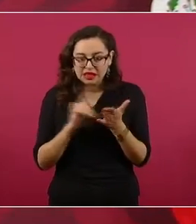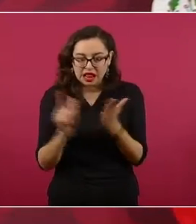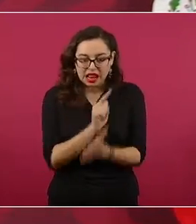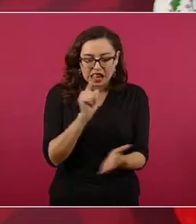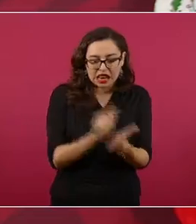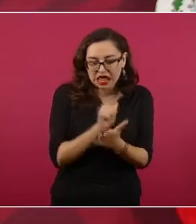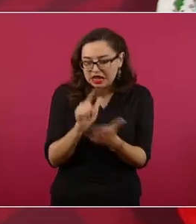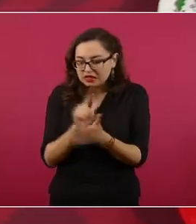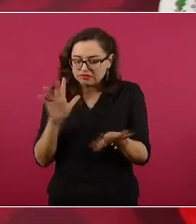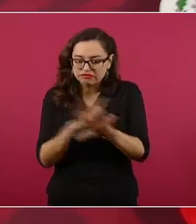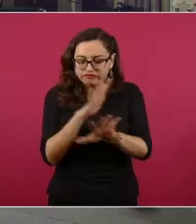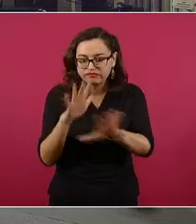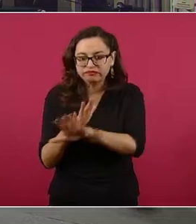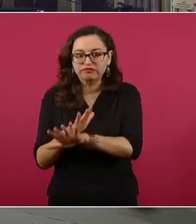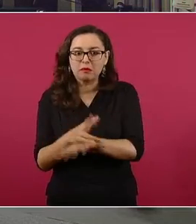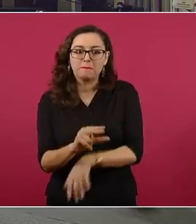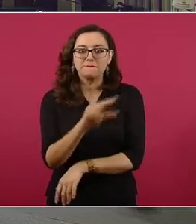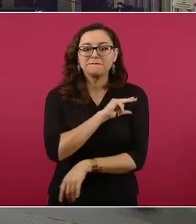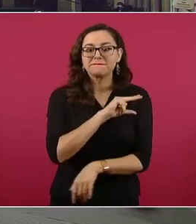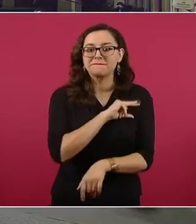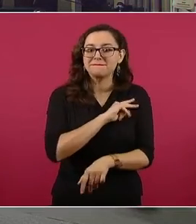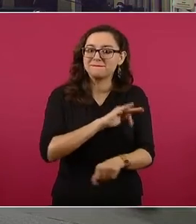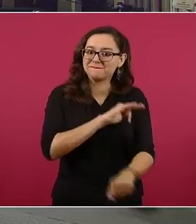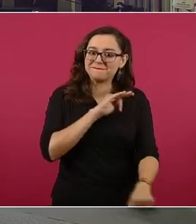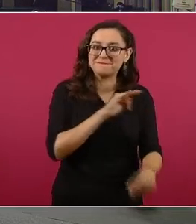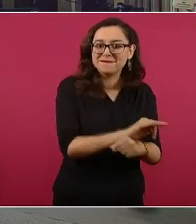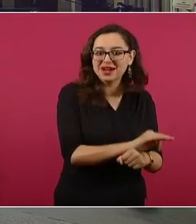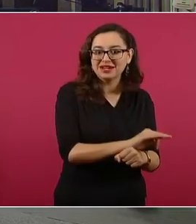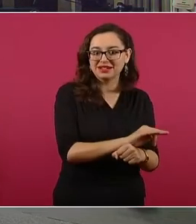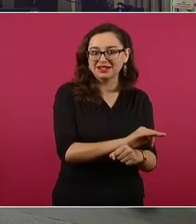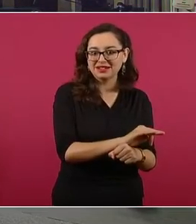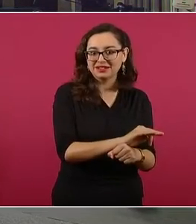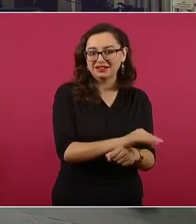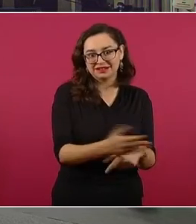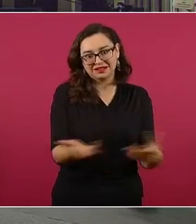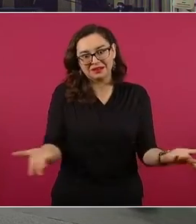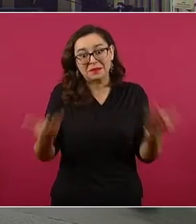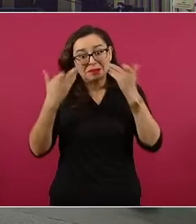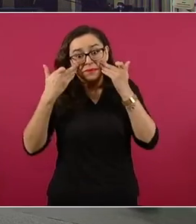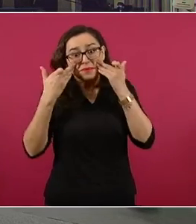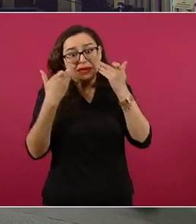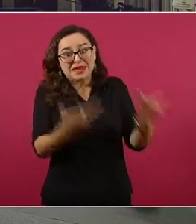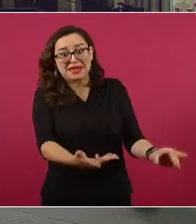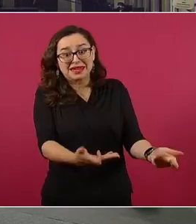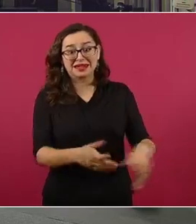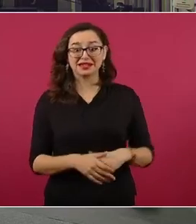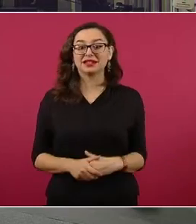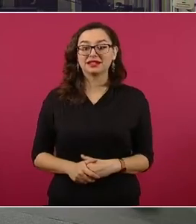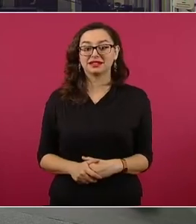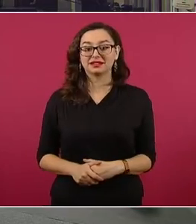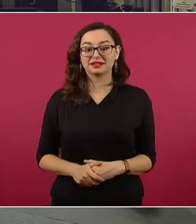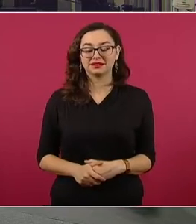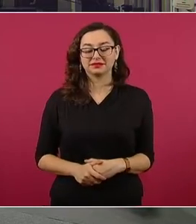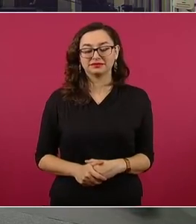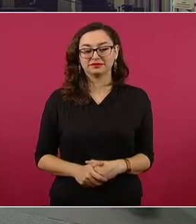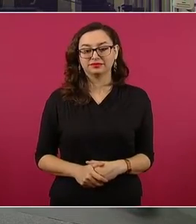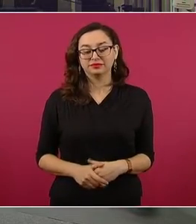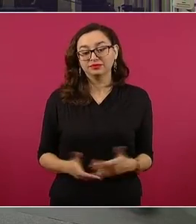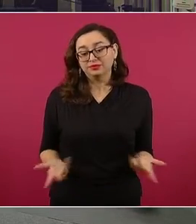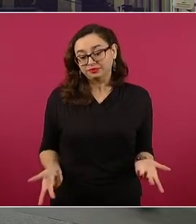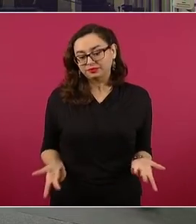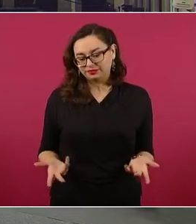¿Qué hice con este caso que les estaba comentando? Como no eran tres, creo que eran seis,